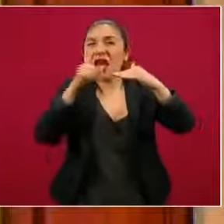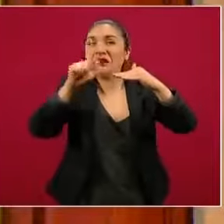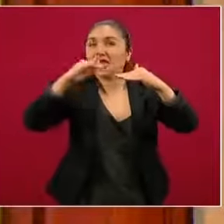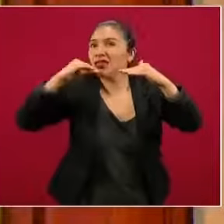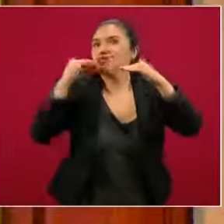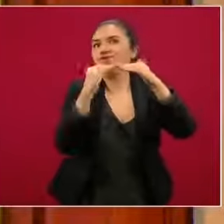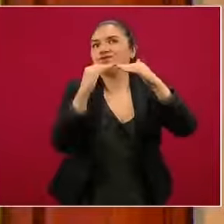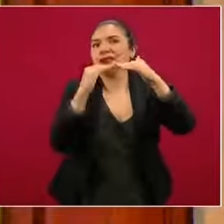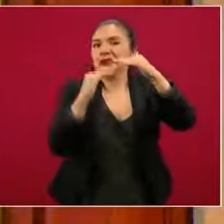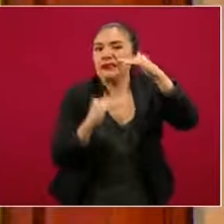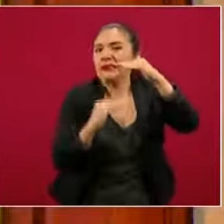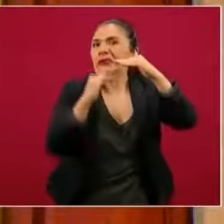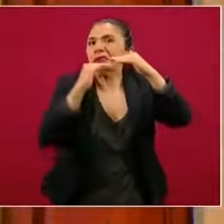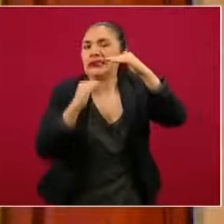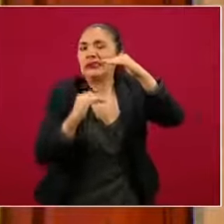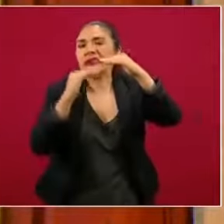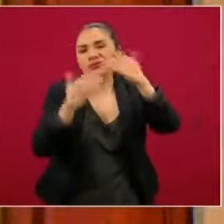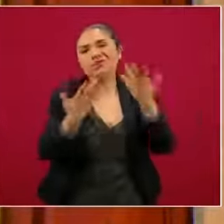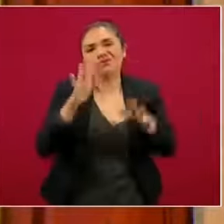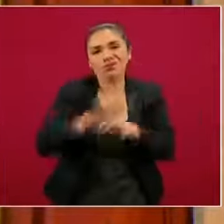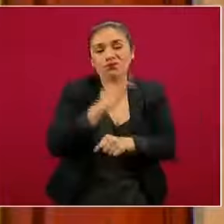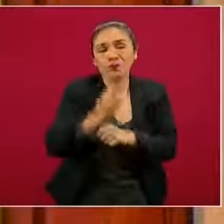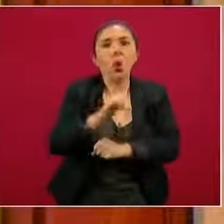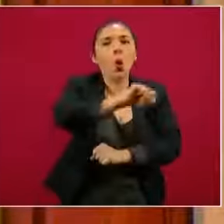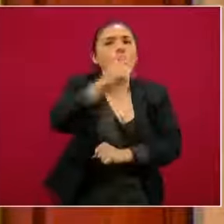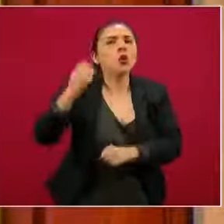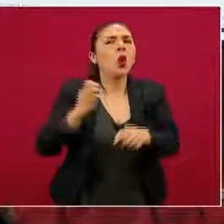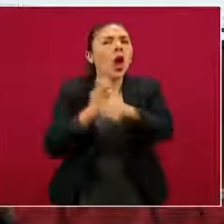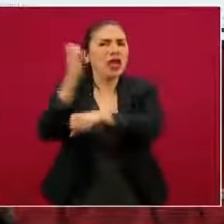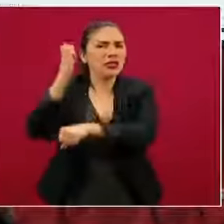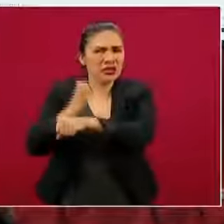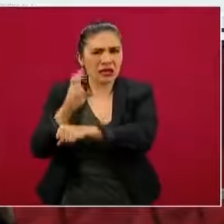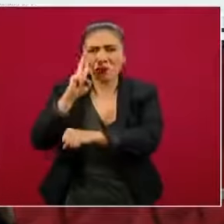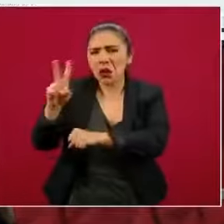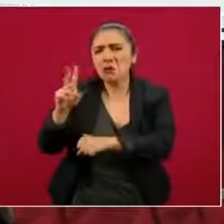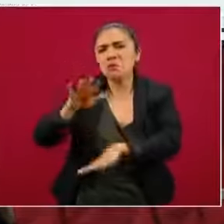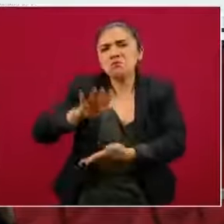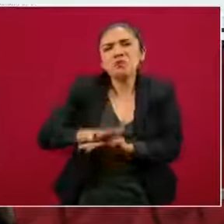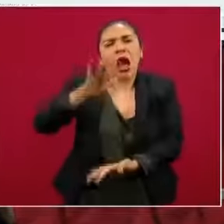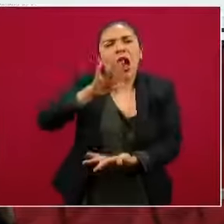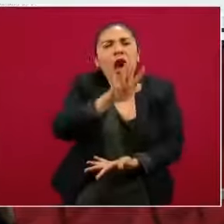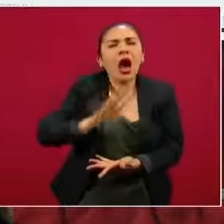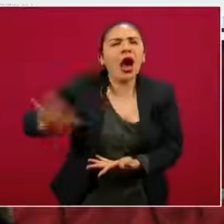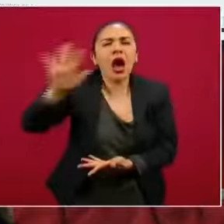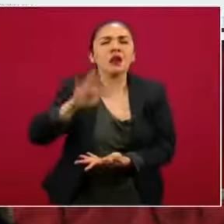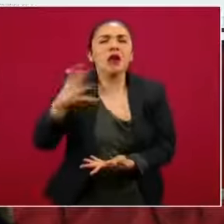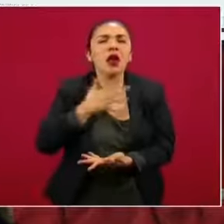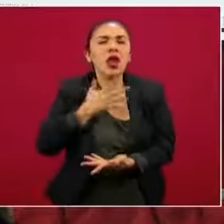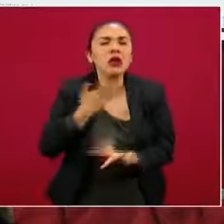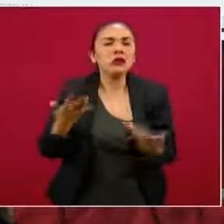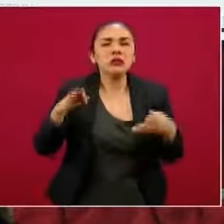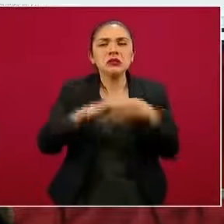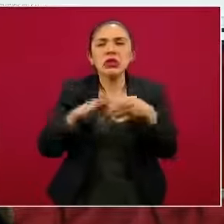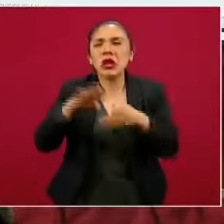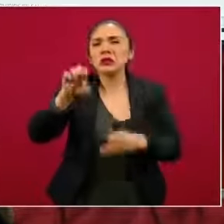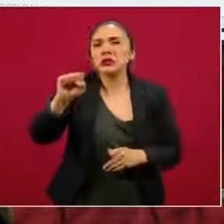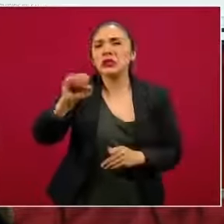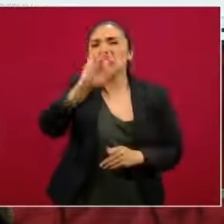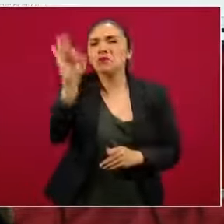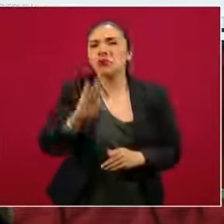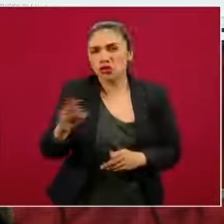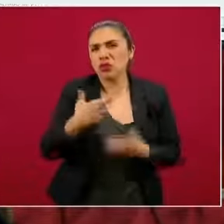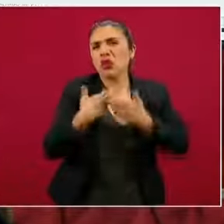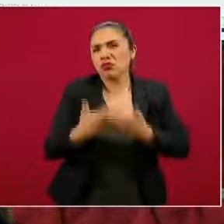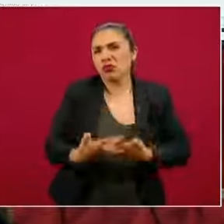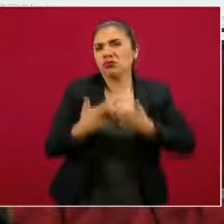que se debe siempre de poder mantener. Otras entidades federativas, la gran mayoría de ellas, con al menos un 60%